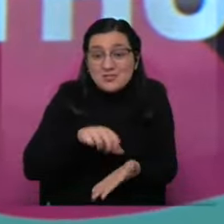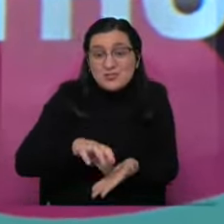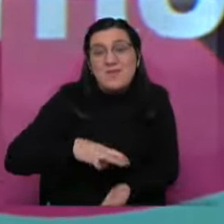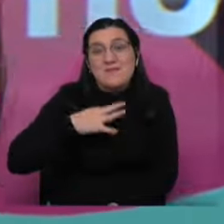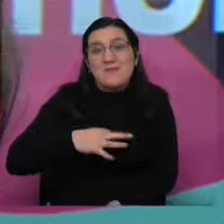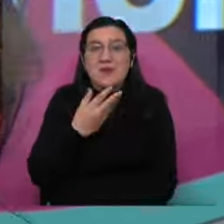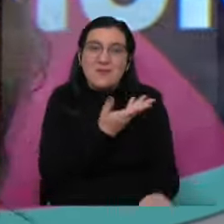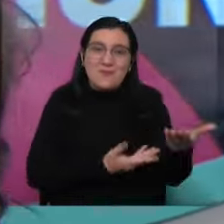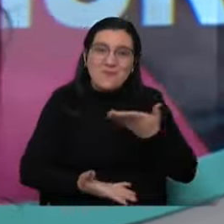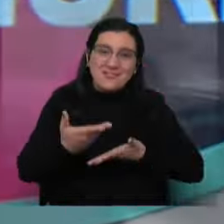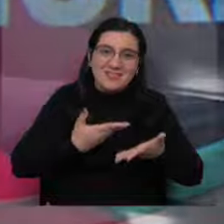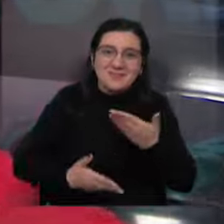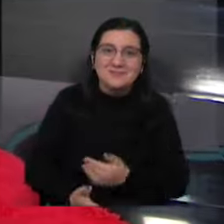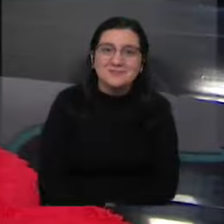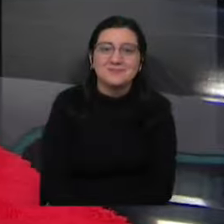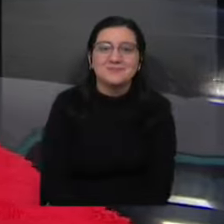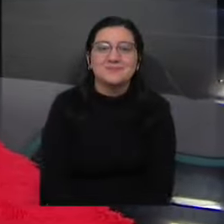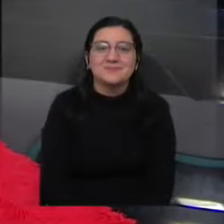para